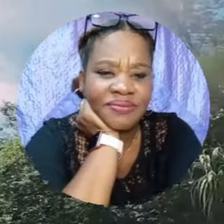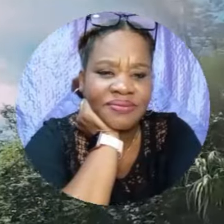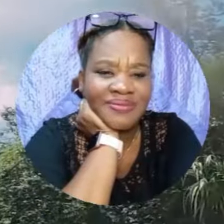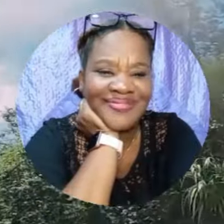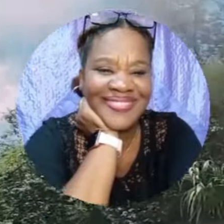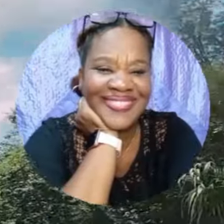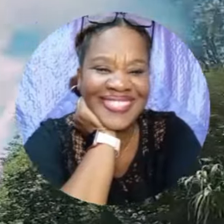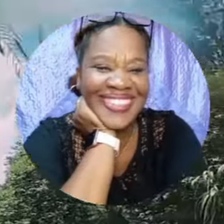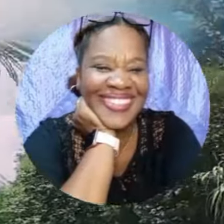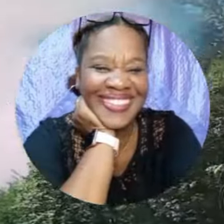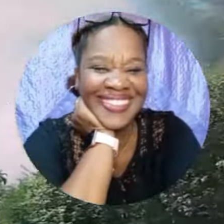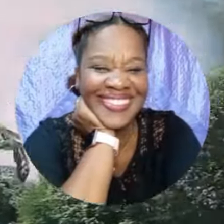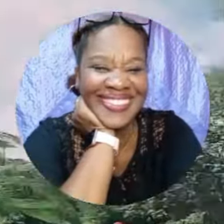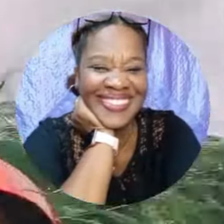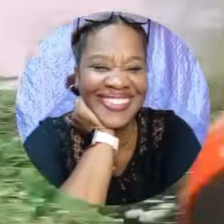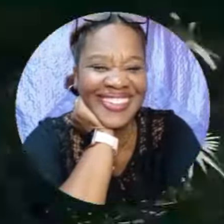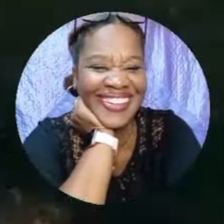el río en el tubo.